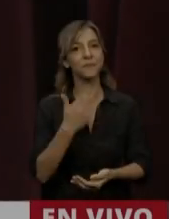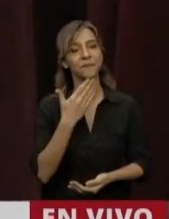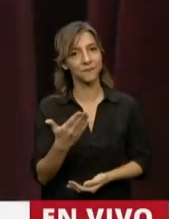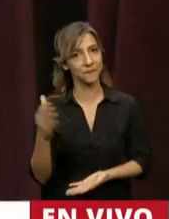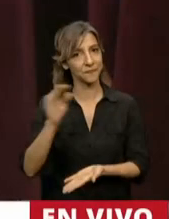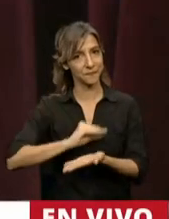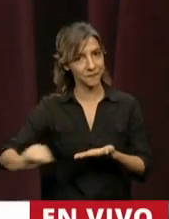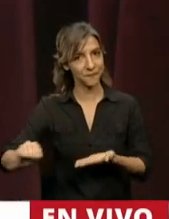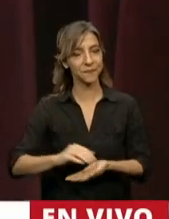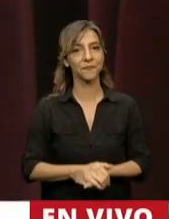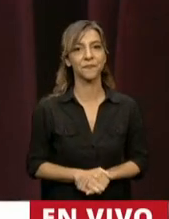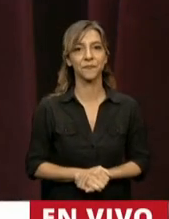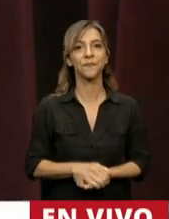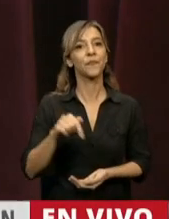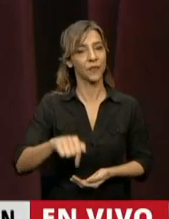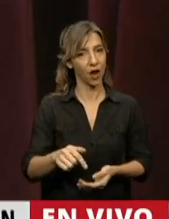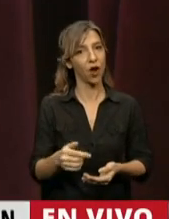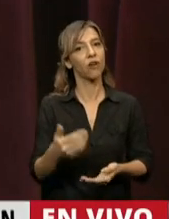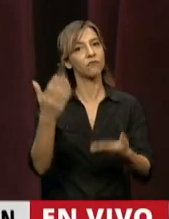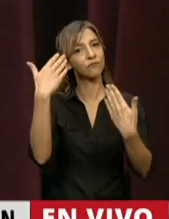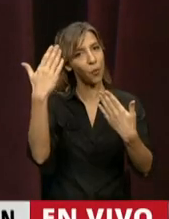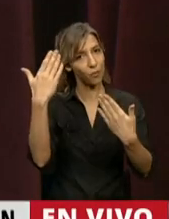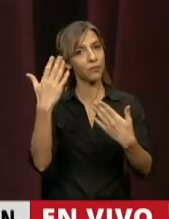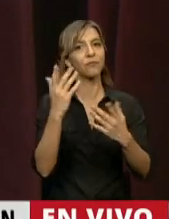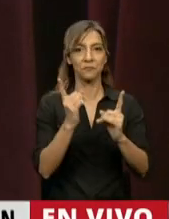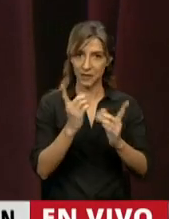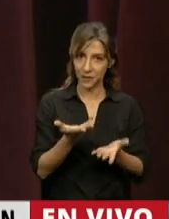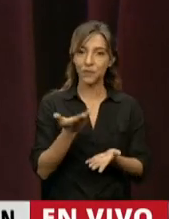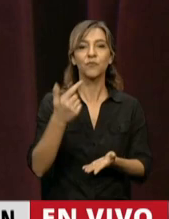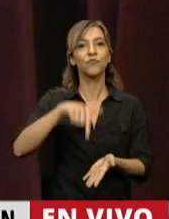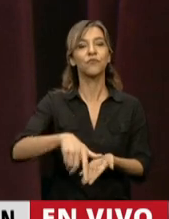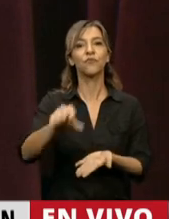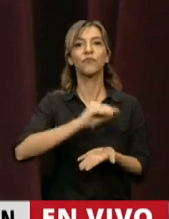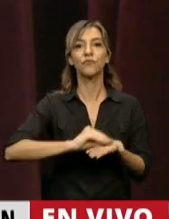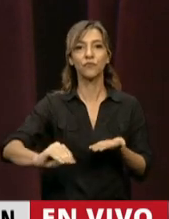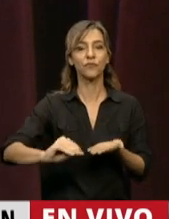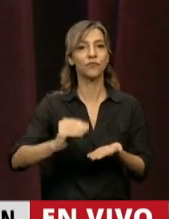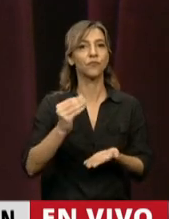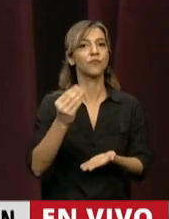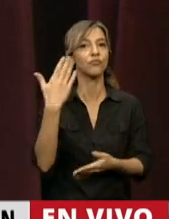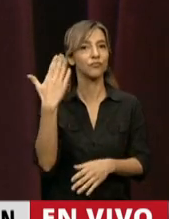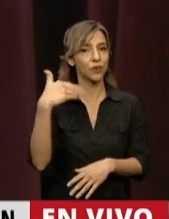Para rendir el mismo homenaje, tiene la palabra el señor diputado Leopoldo Moró.